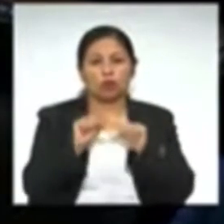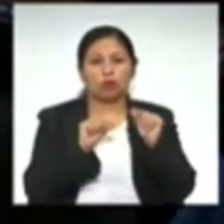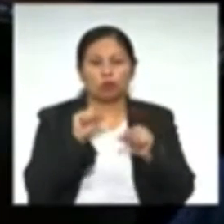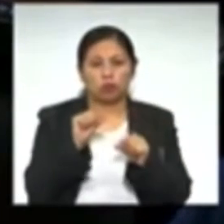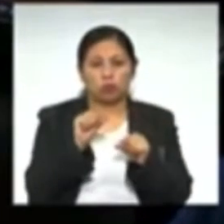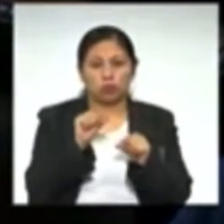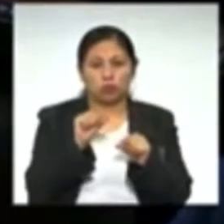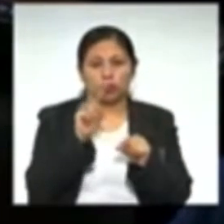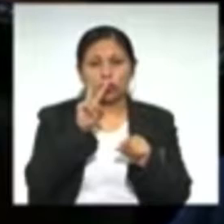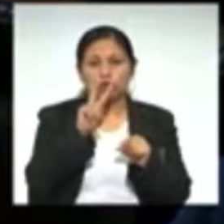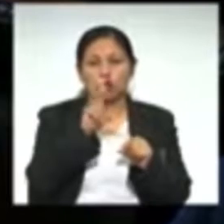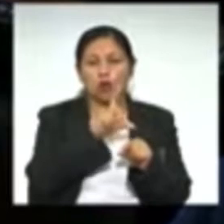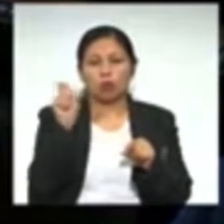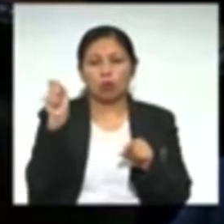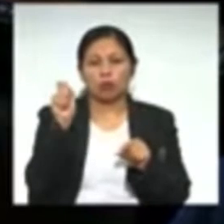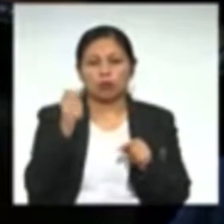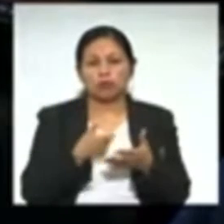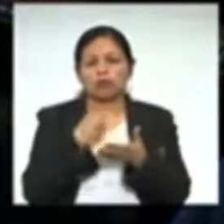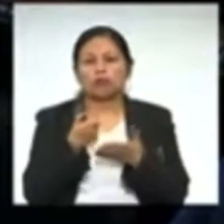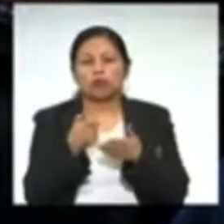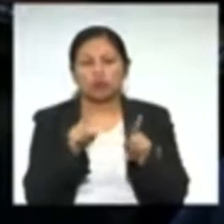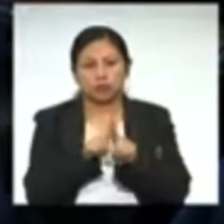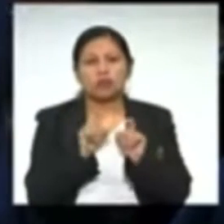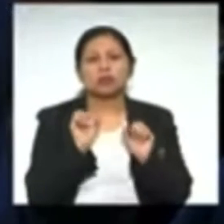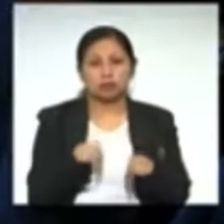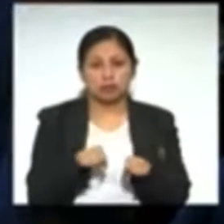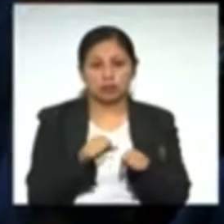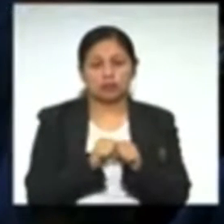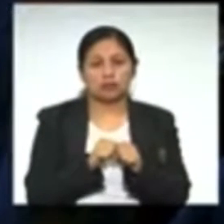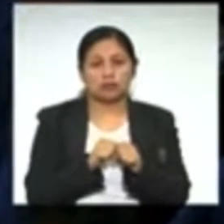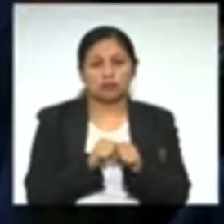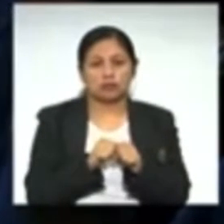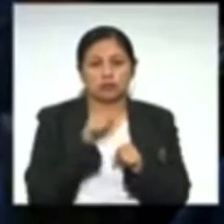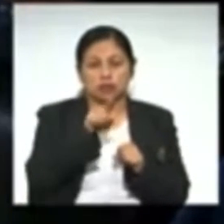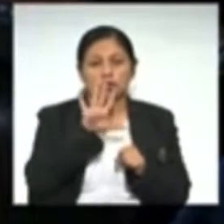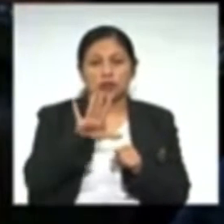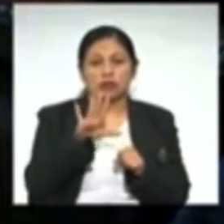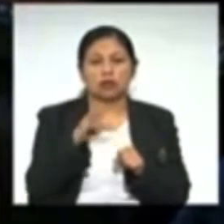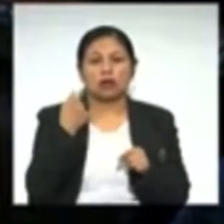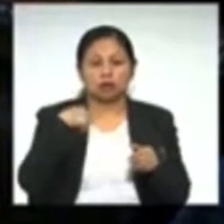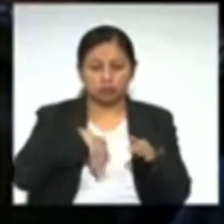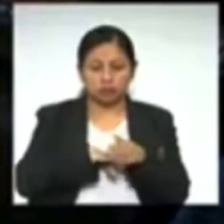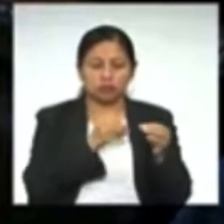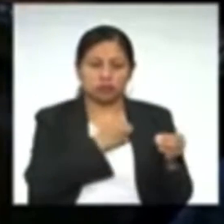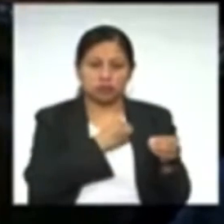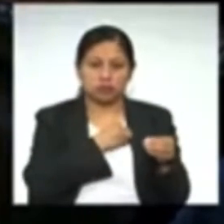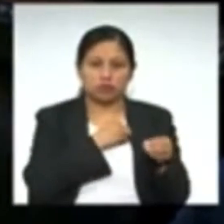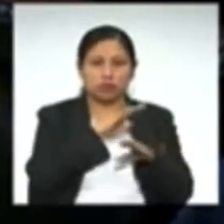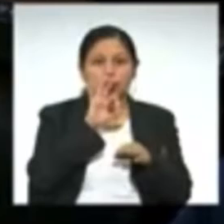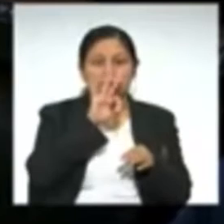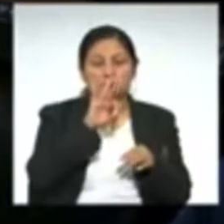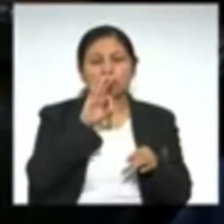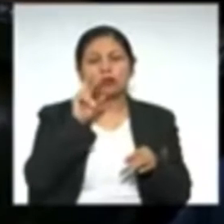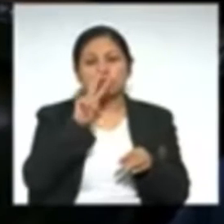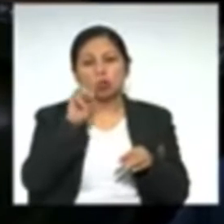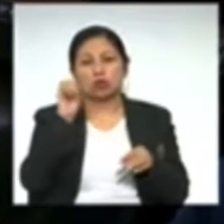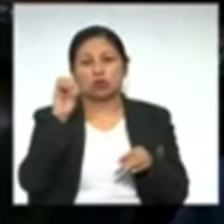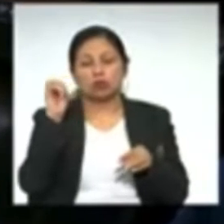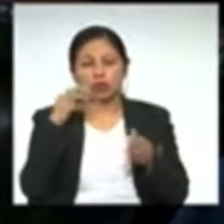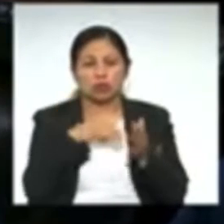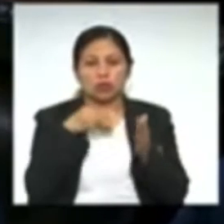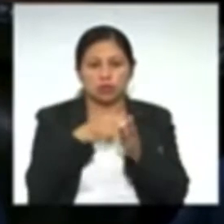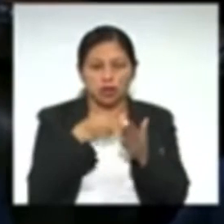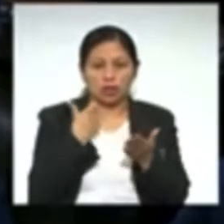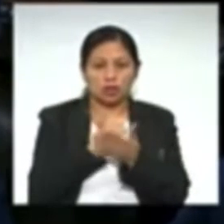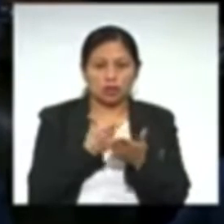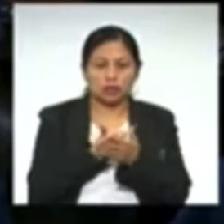poquito, 2 meses de subsidio. Pero eso sí, ellos se quieren quedar con 3.200